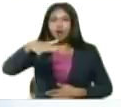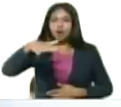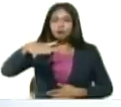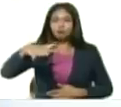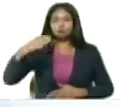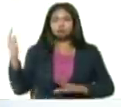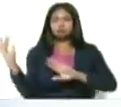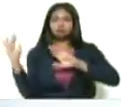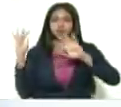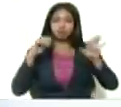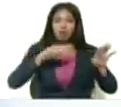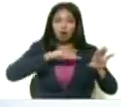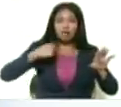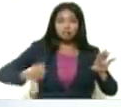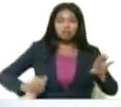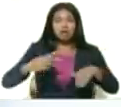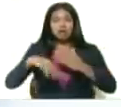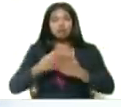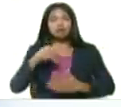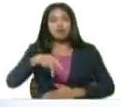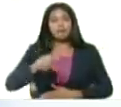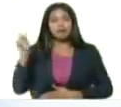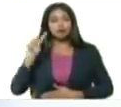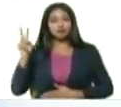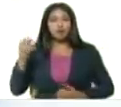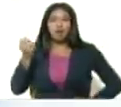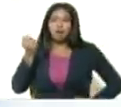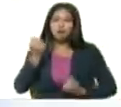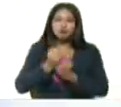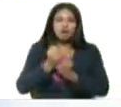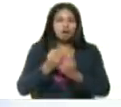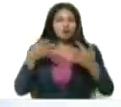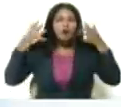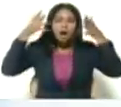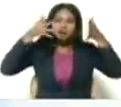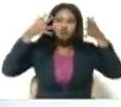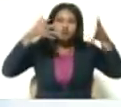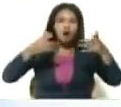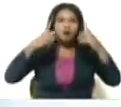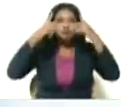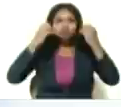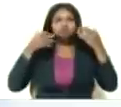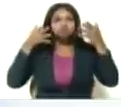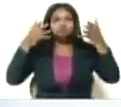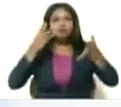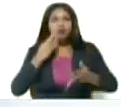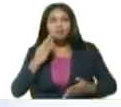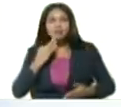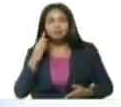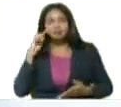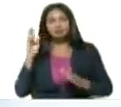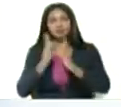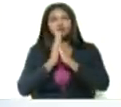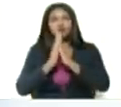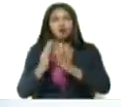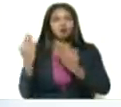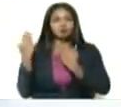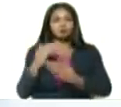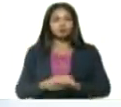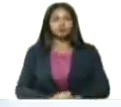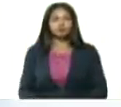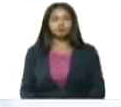china a la gran patria venezolana, a darnos sus conocimientos, su experiencia. Por favor, doctor Juan